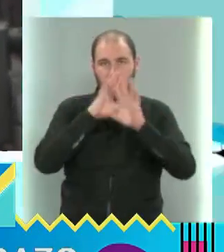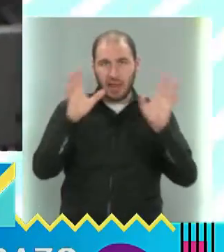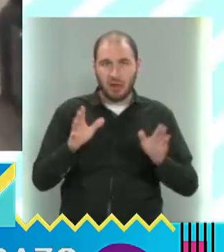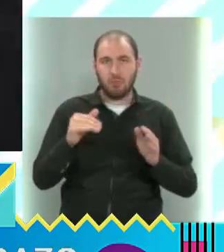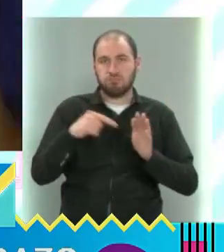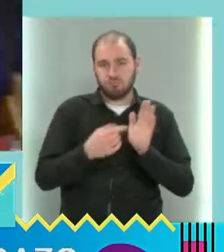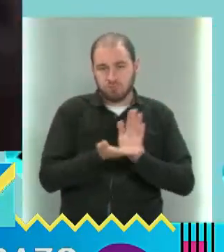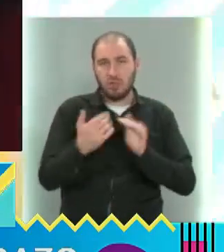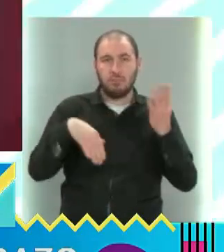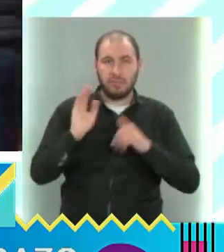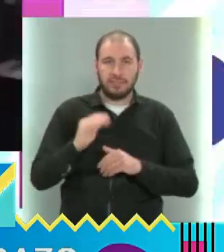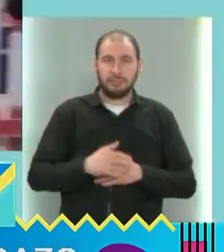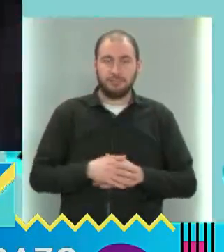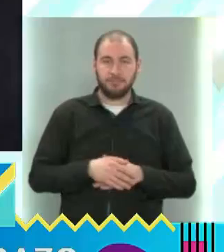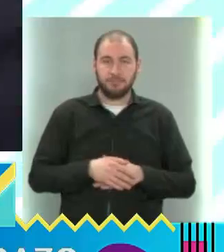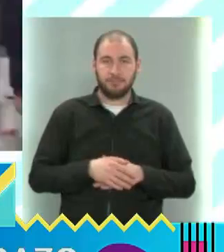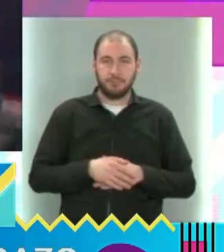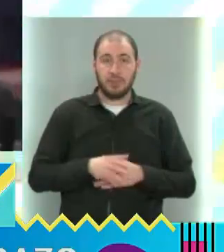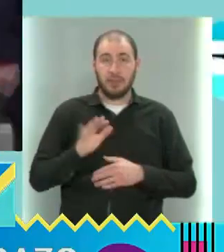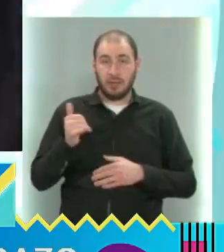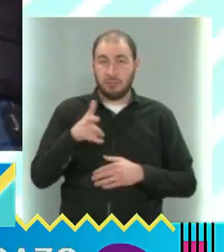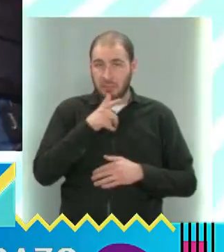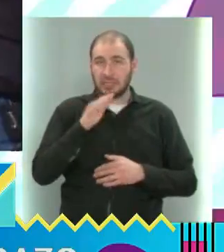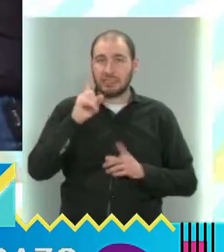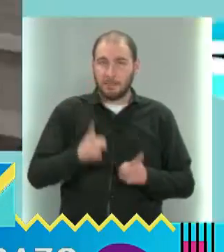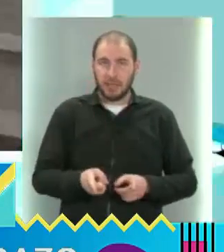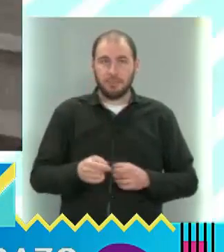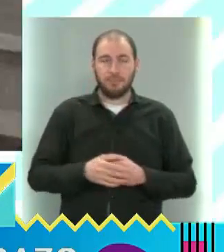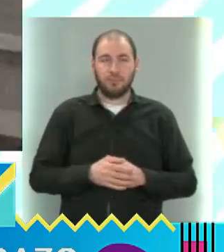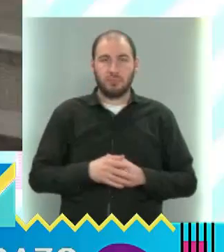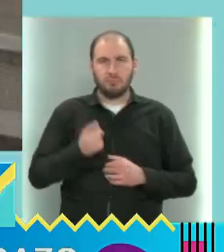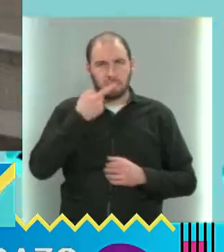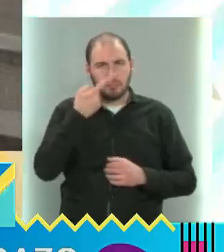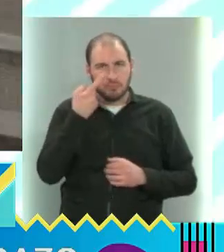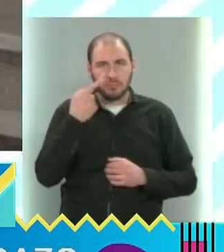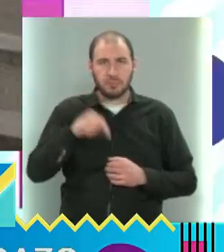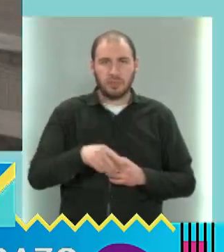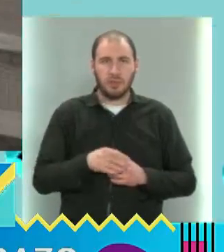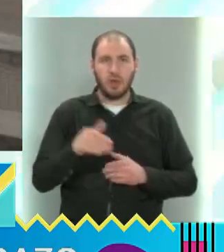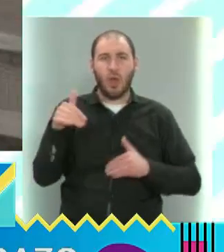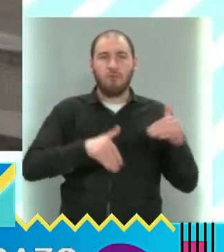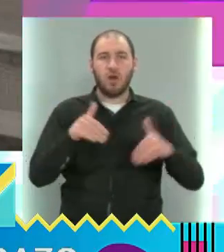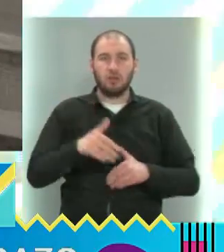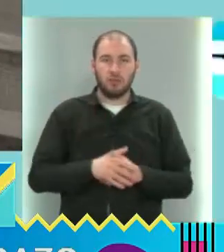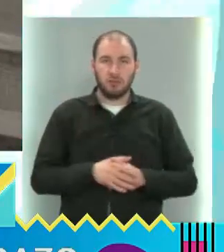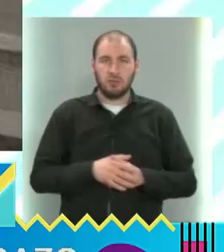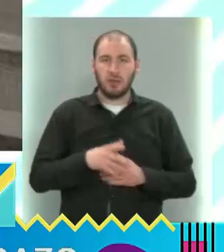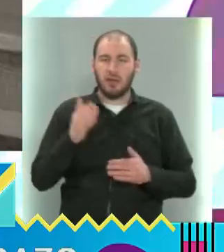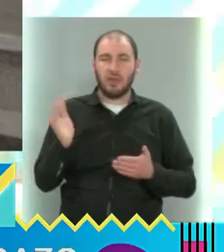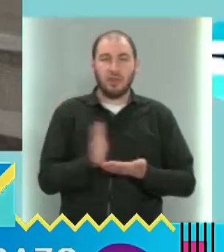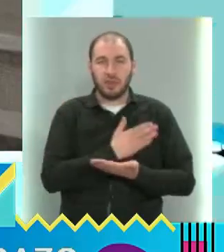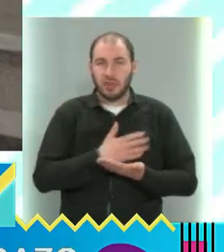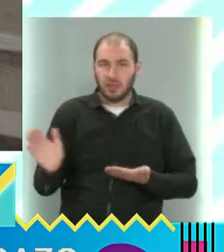más expuesto. Y sí, creo que también, digamos, lo interesante de esto es que ha sido un voto que es muy marcado